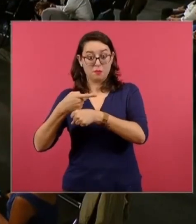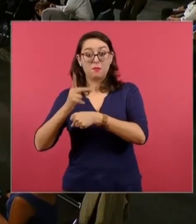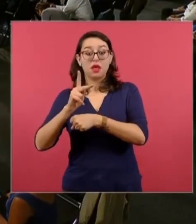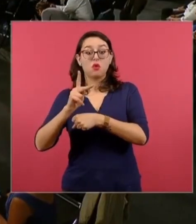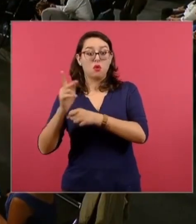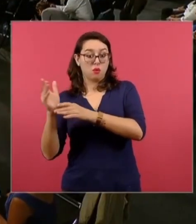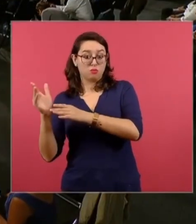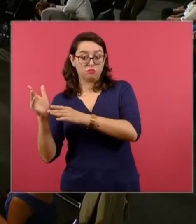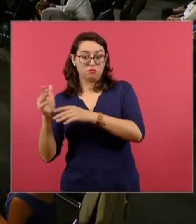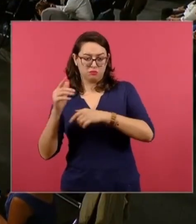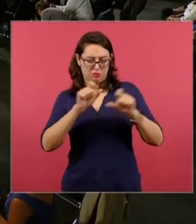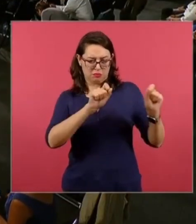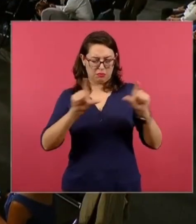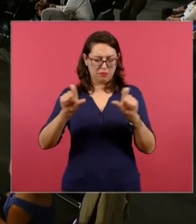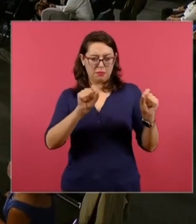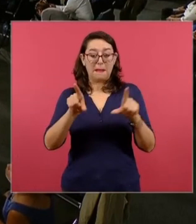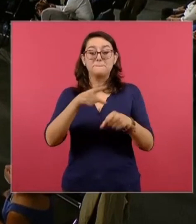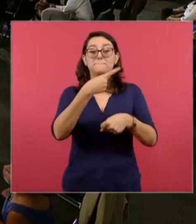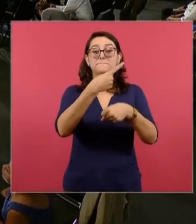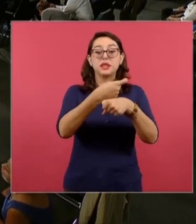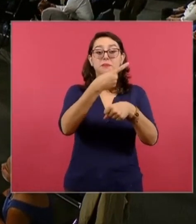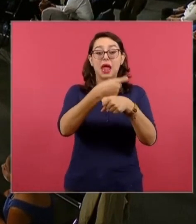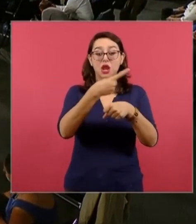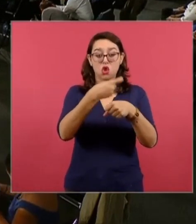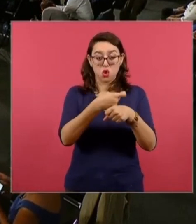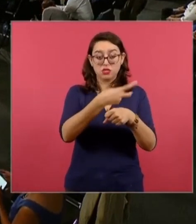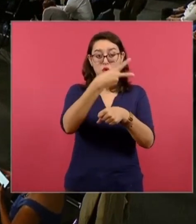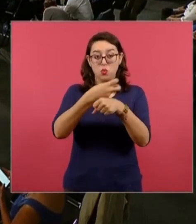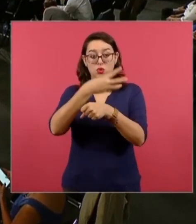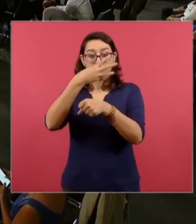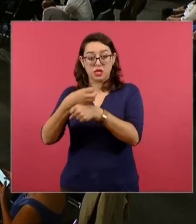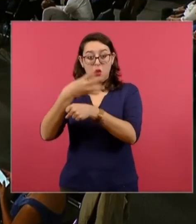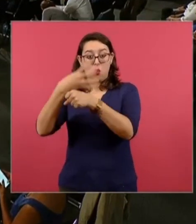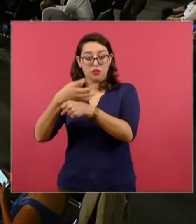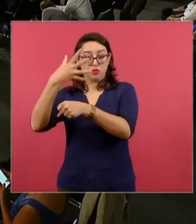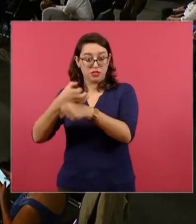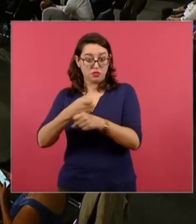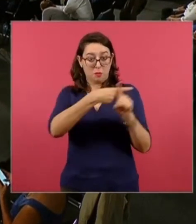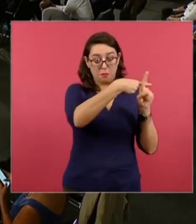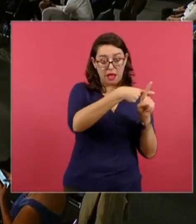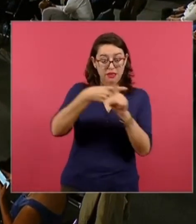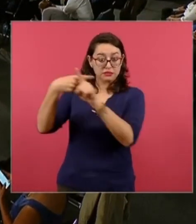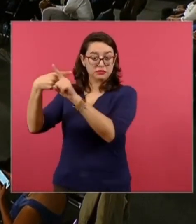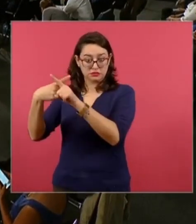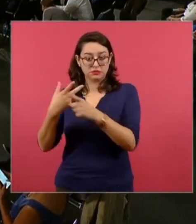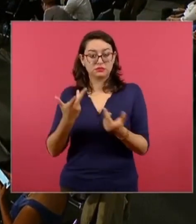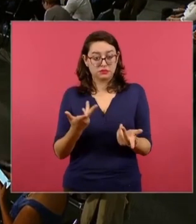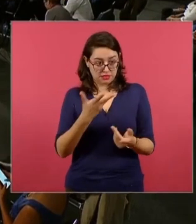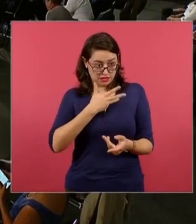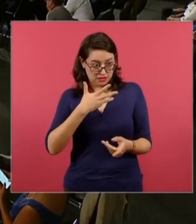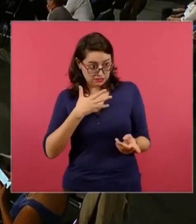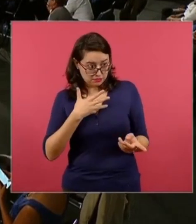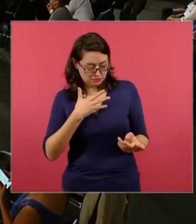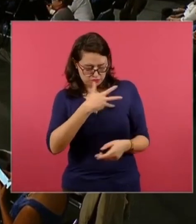sigamos. Avancemos, hay uno donde viene la sumatoria, ¿no la ven? ahorita